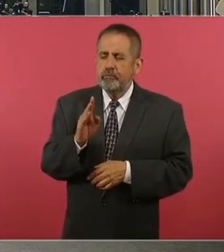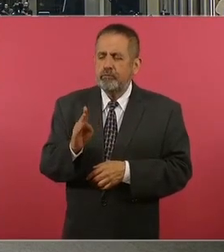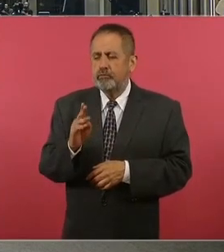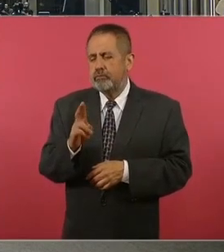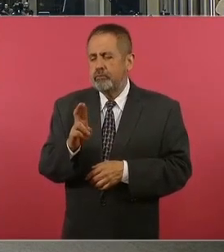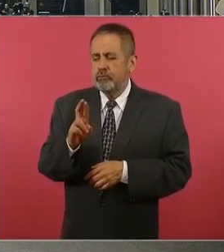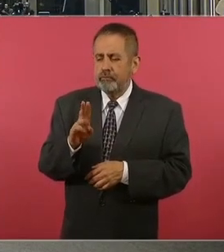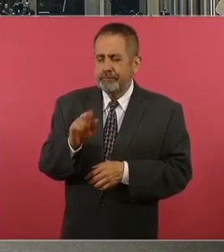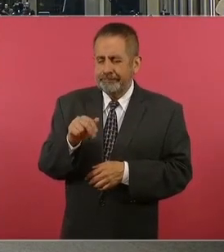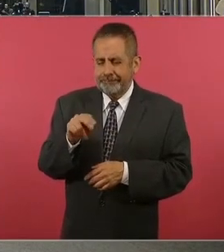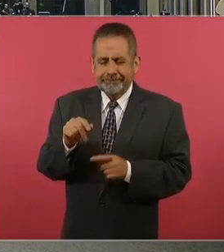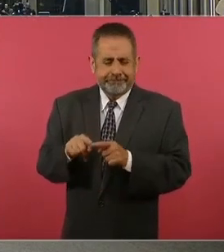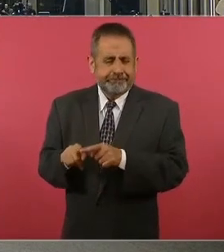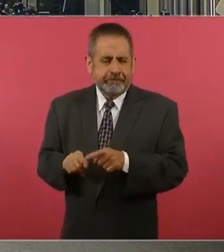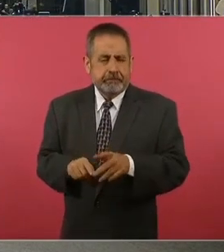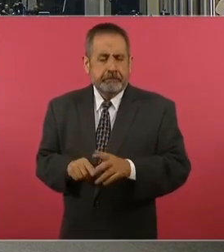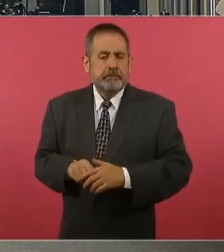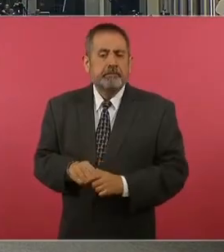ya